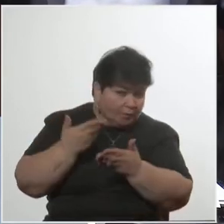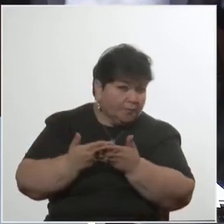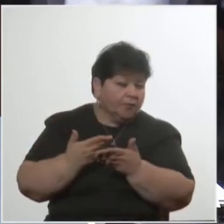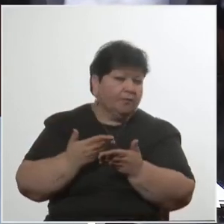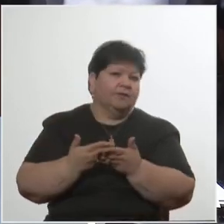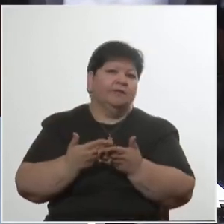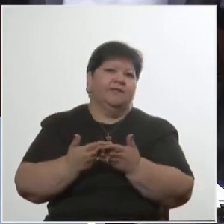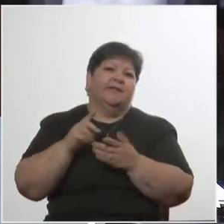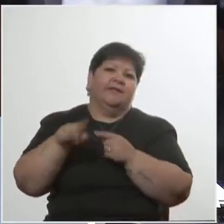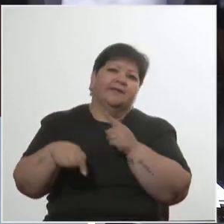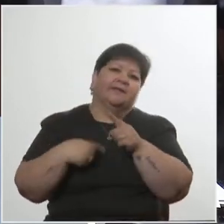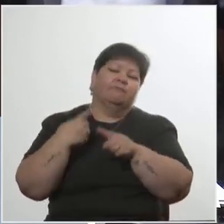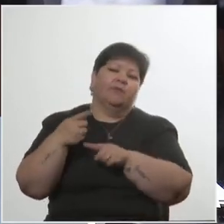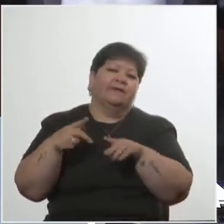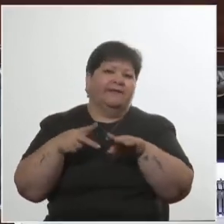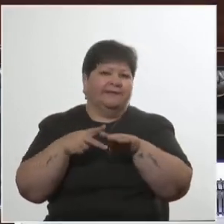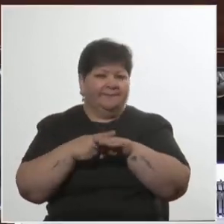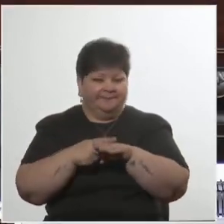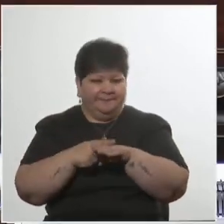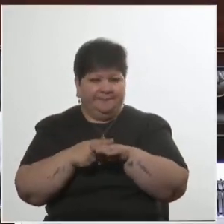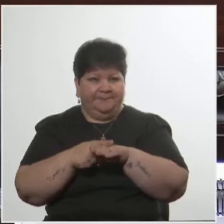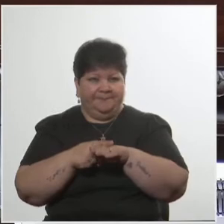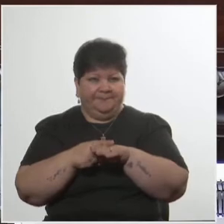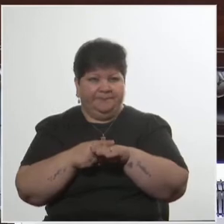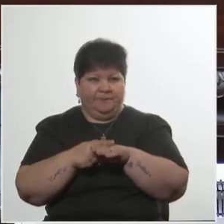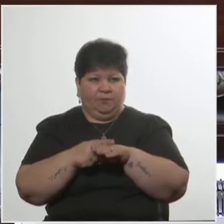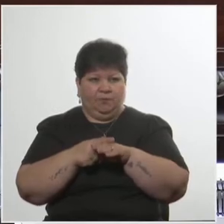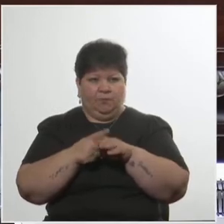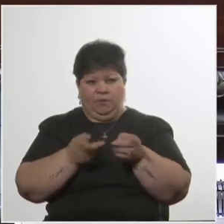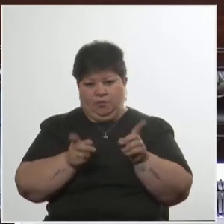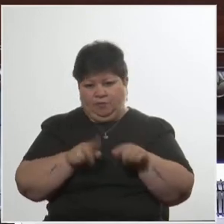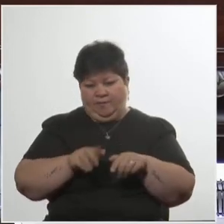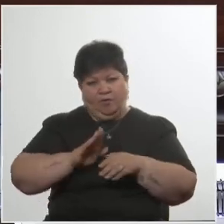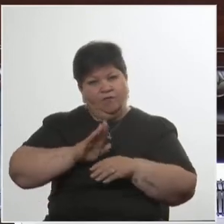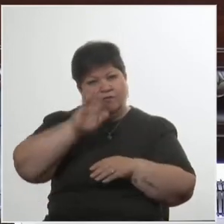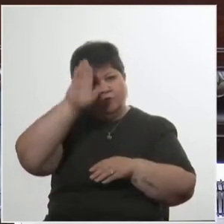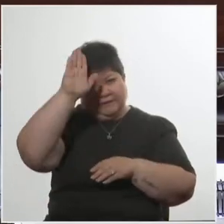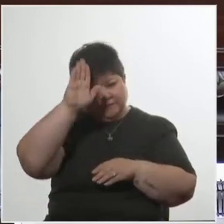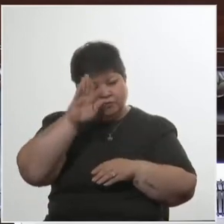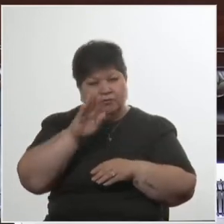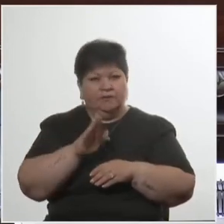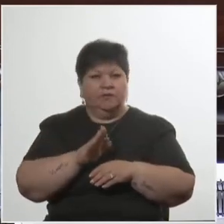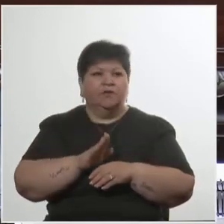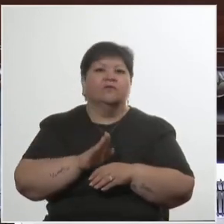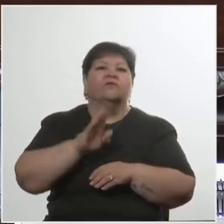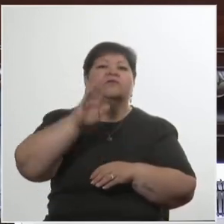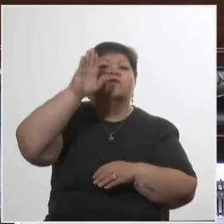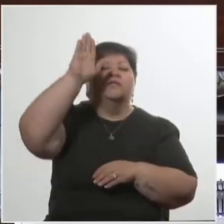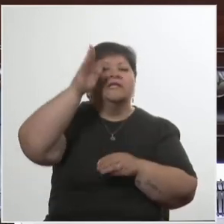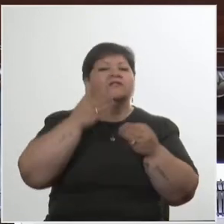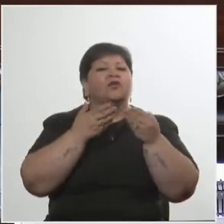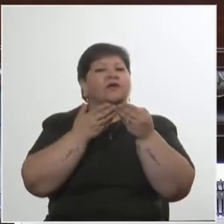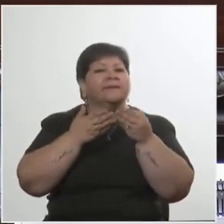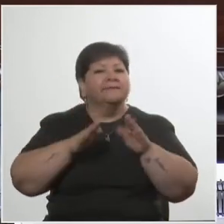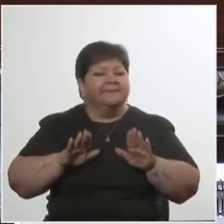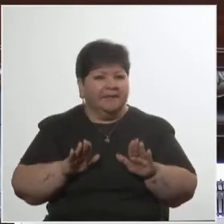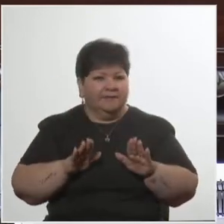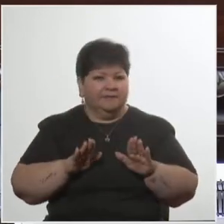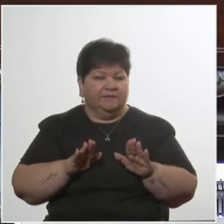es que luego del intermedio cuando iniciemos la votación la votación se iniciase